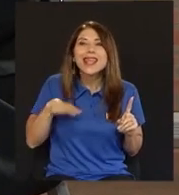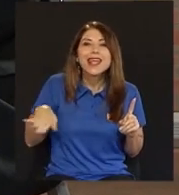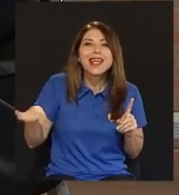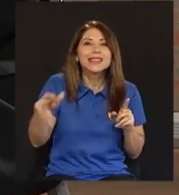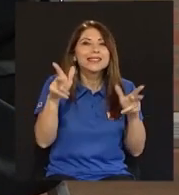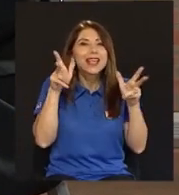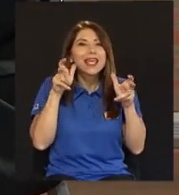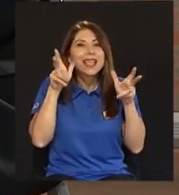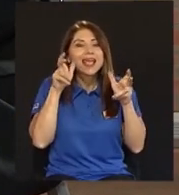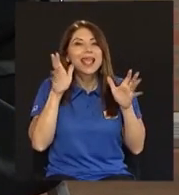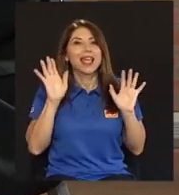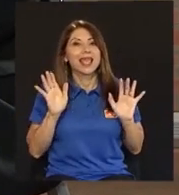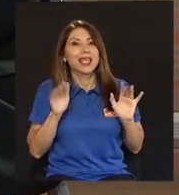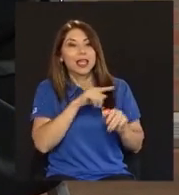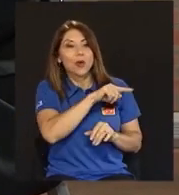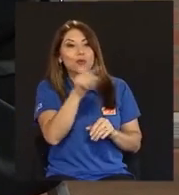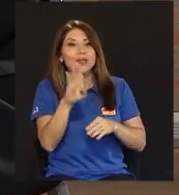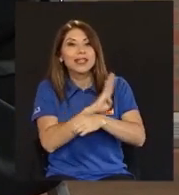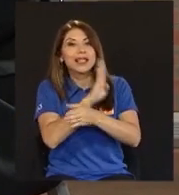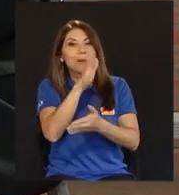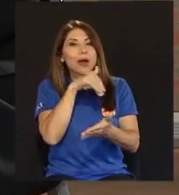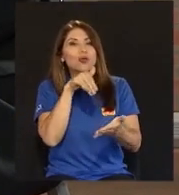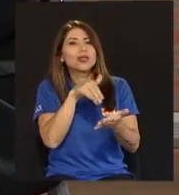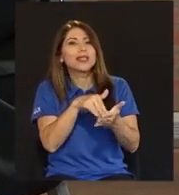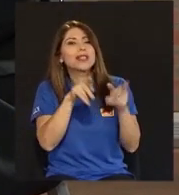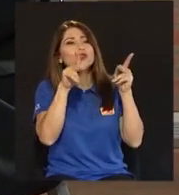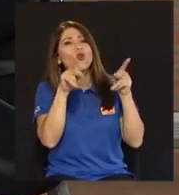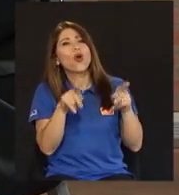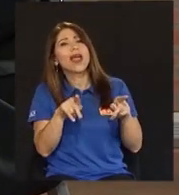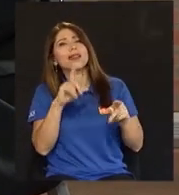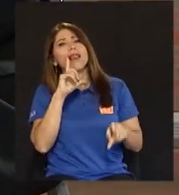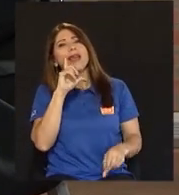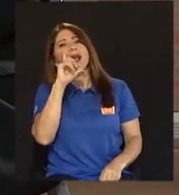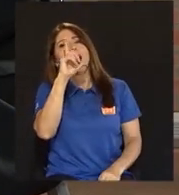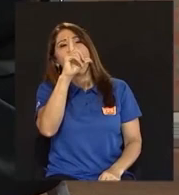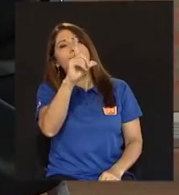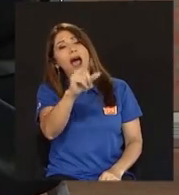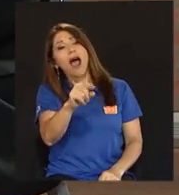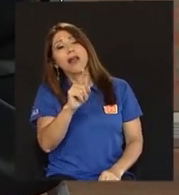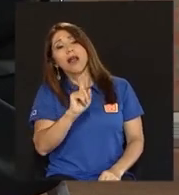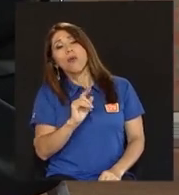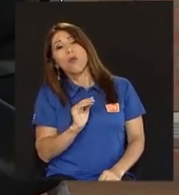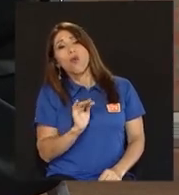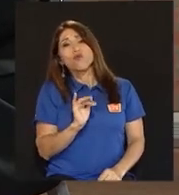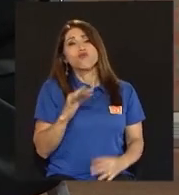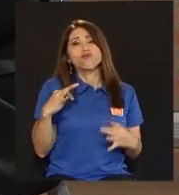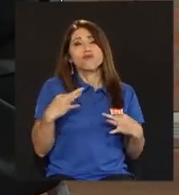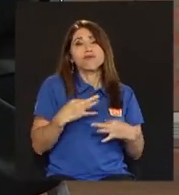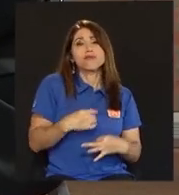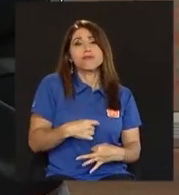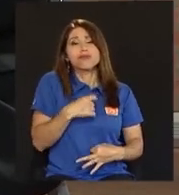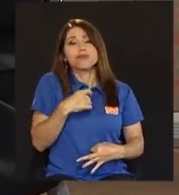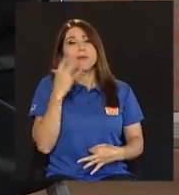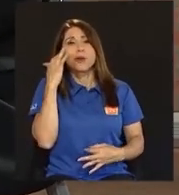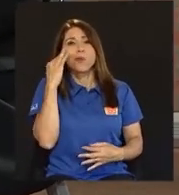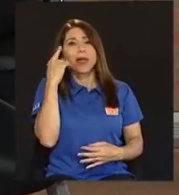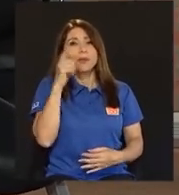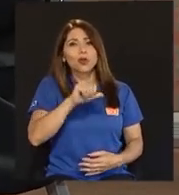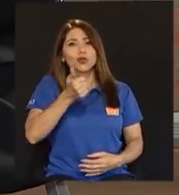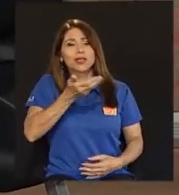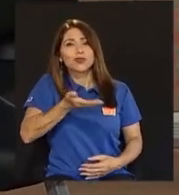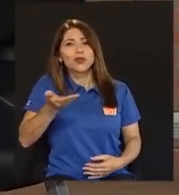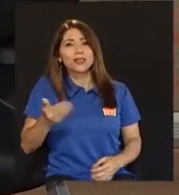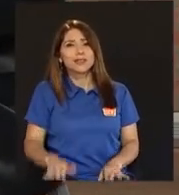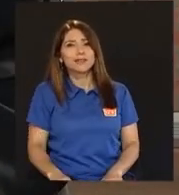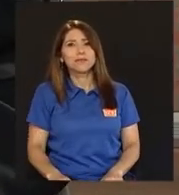de que ustedes en el Banco Central son gente lejana y preocupada por otras cosas. No, puede haber